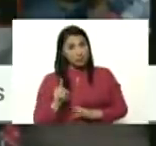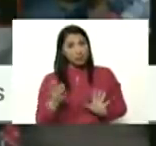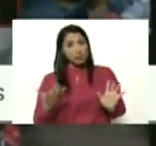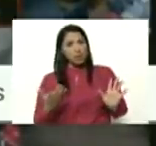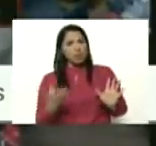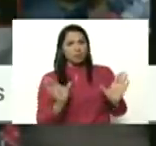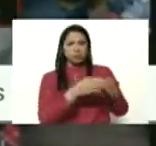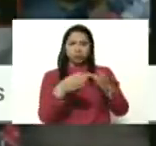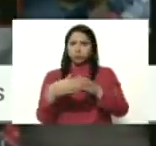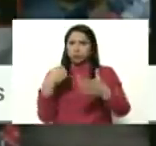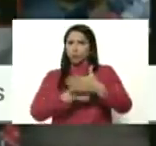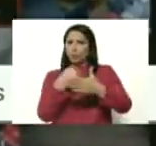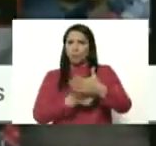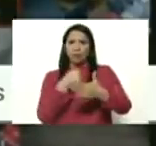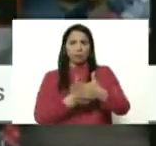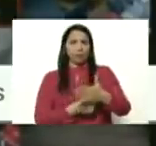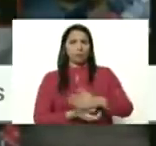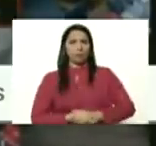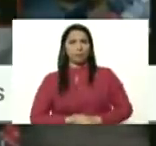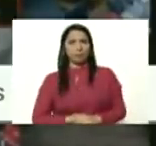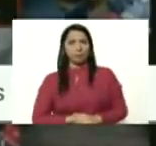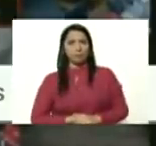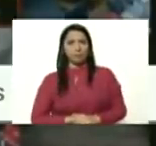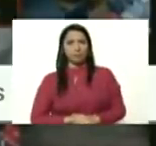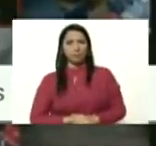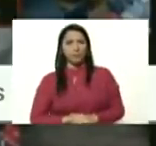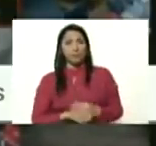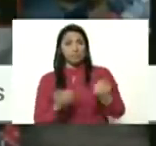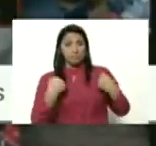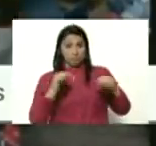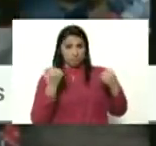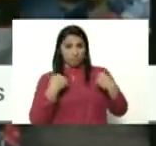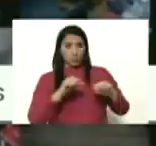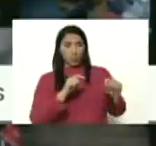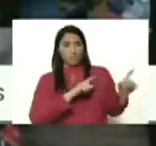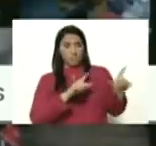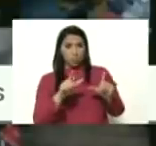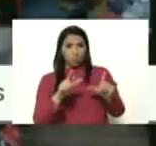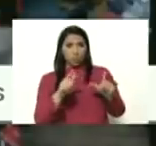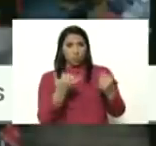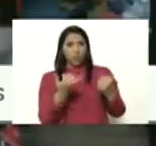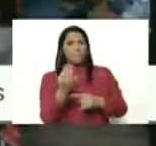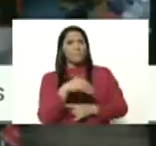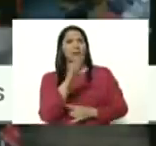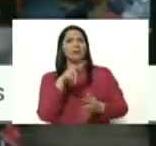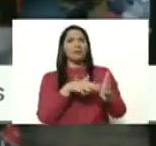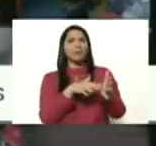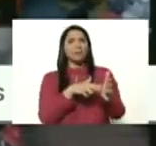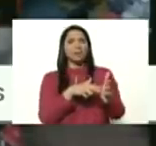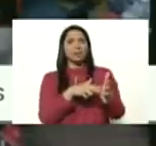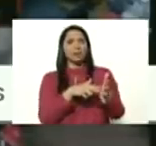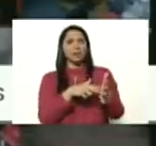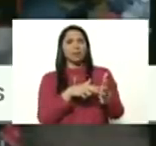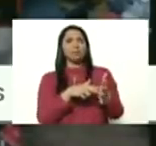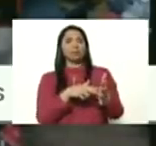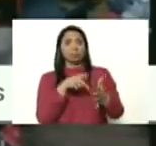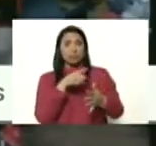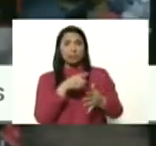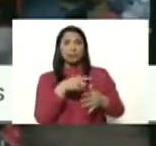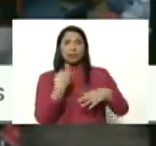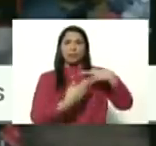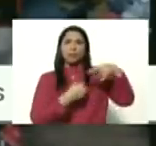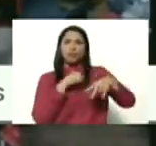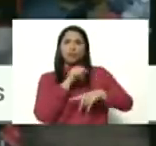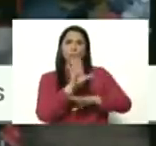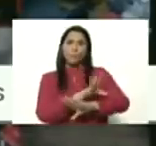de combatientes que se prepararon en esta etapa. Más de 3.000 en método táctico de resistencia revolucionaria,